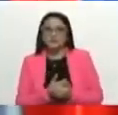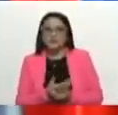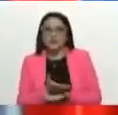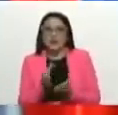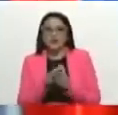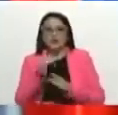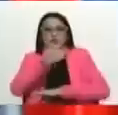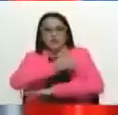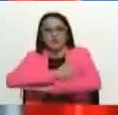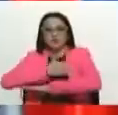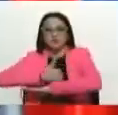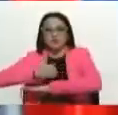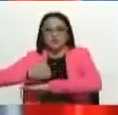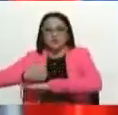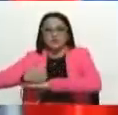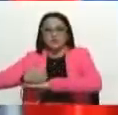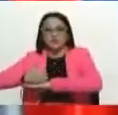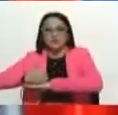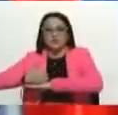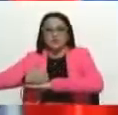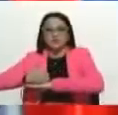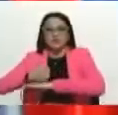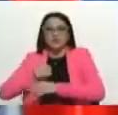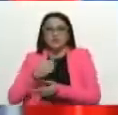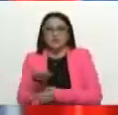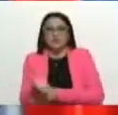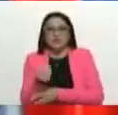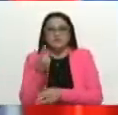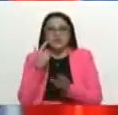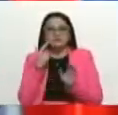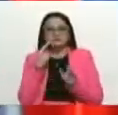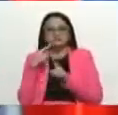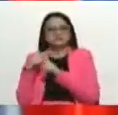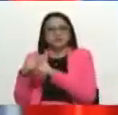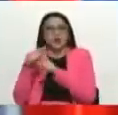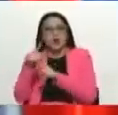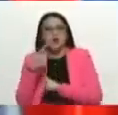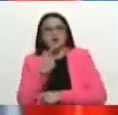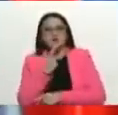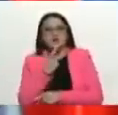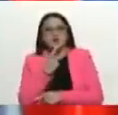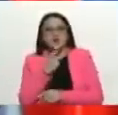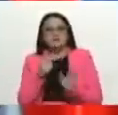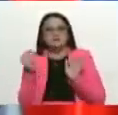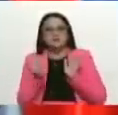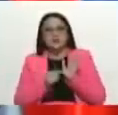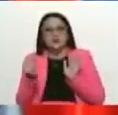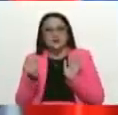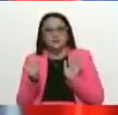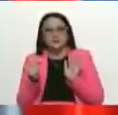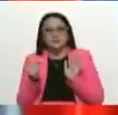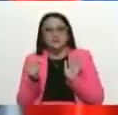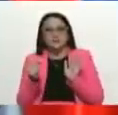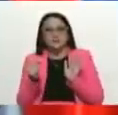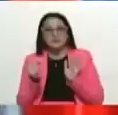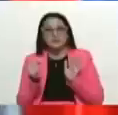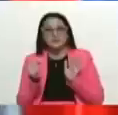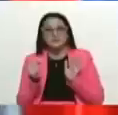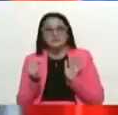las autoridades donde hemos solicitado las alertas rojas para que de forma inmediata